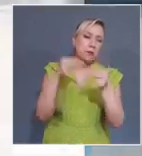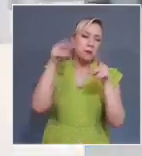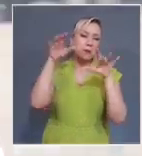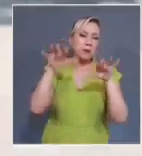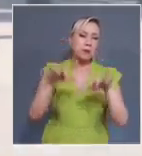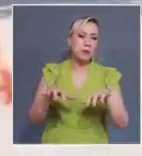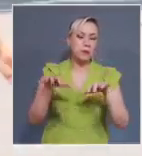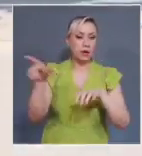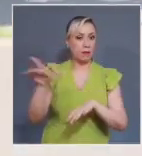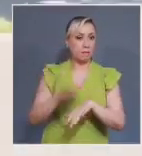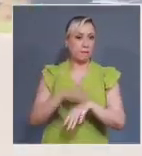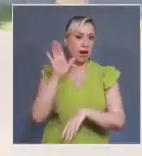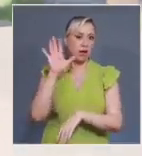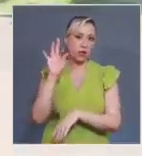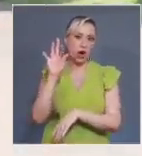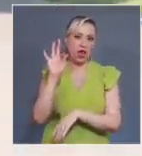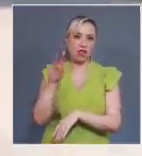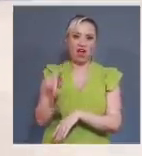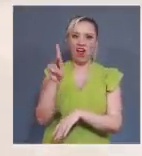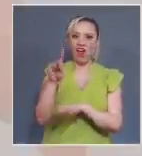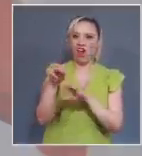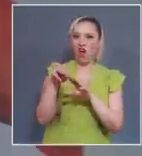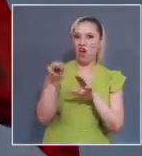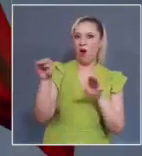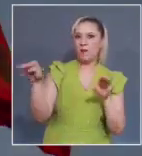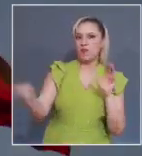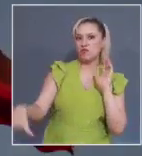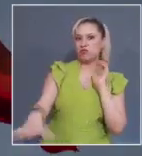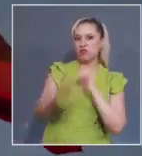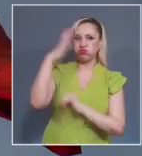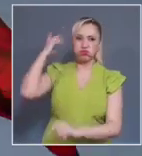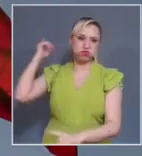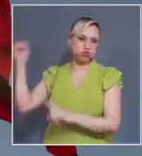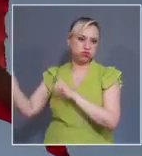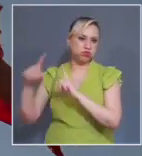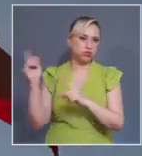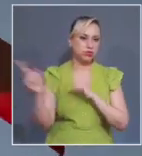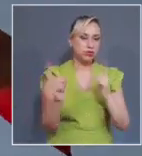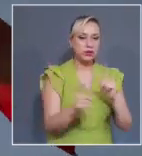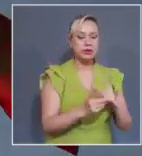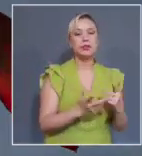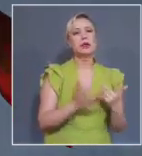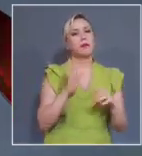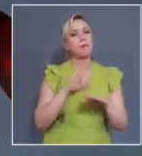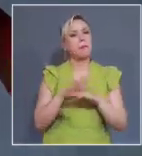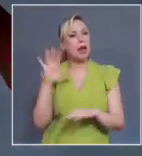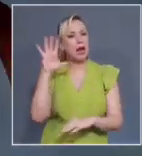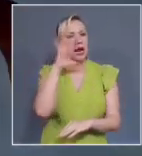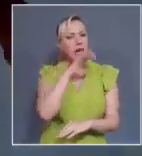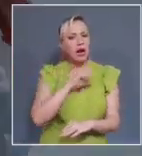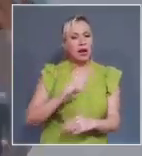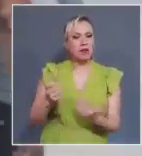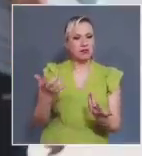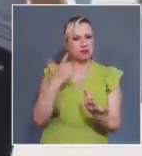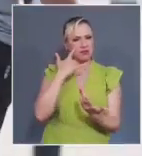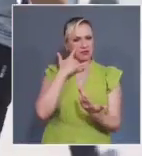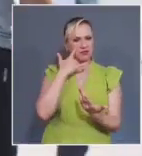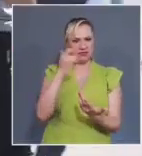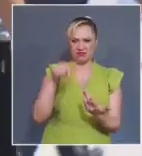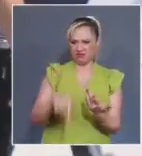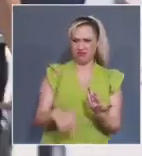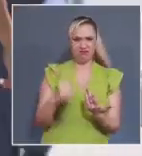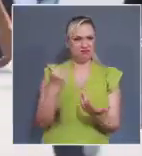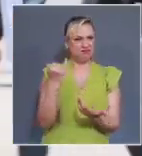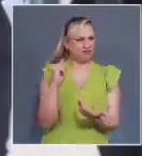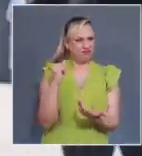hora. Advirtieron de una tendencia en el aumento de ondas de calor fuera de los meses donde usualmente se desarrollan, como lo son